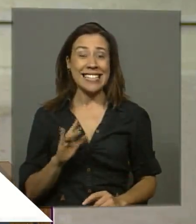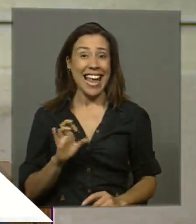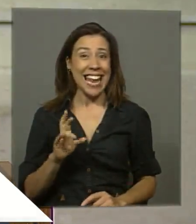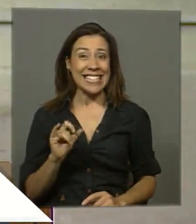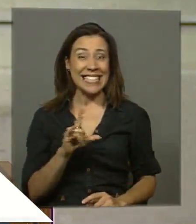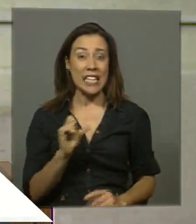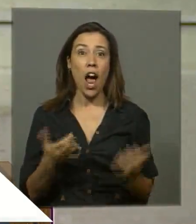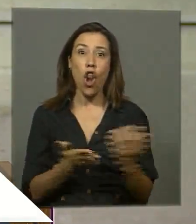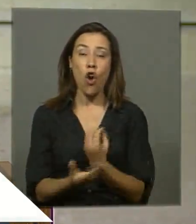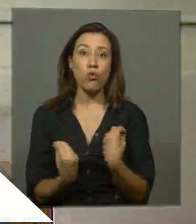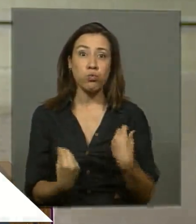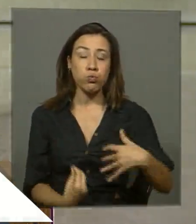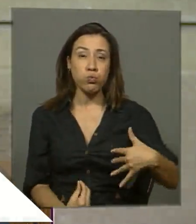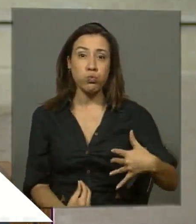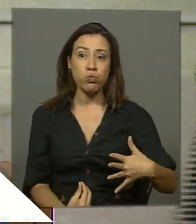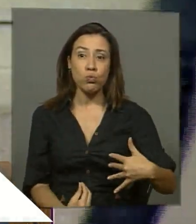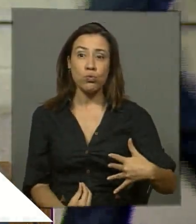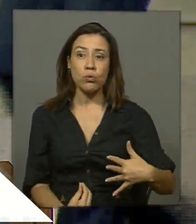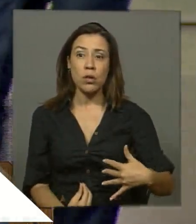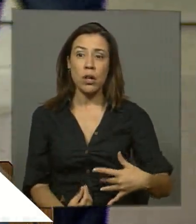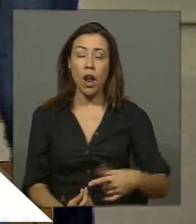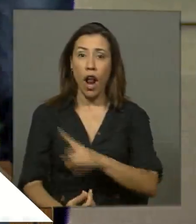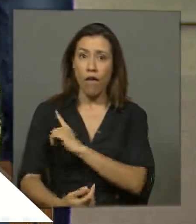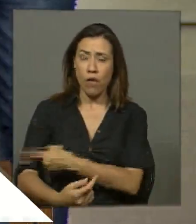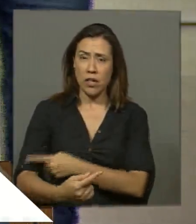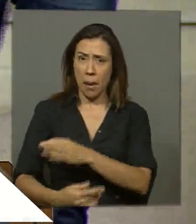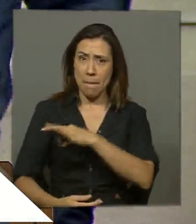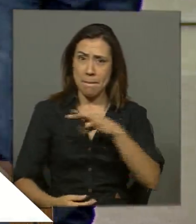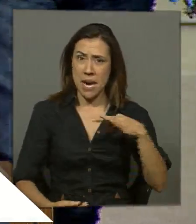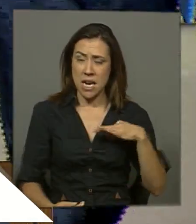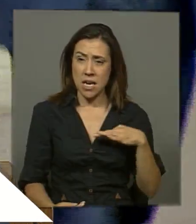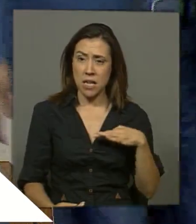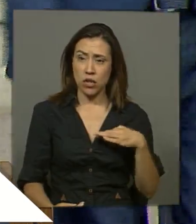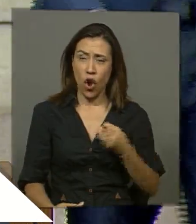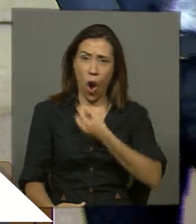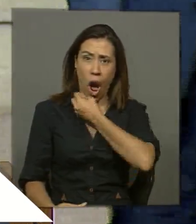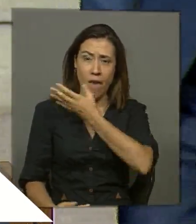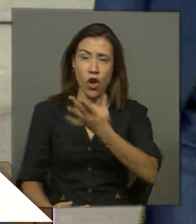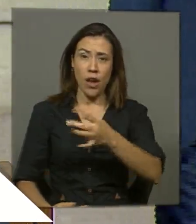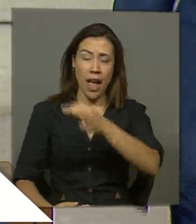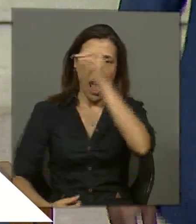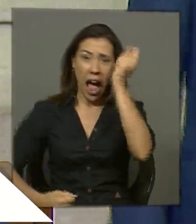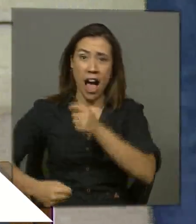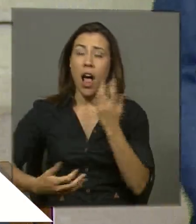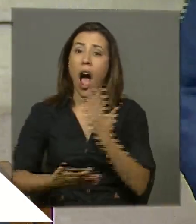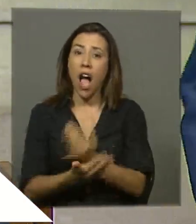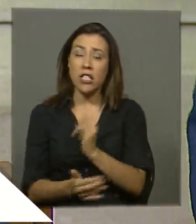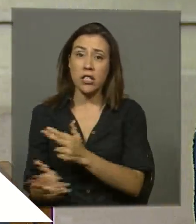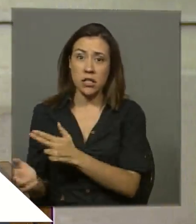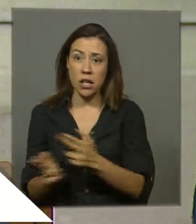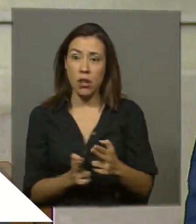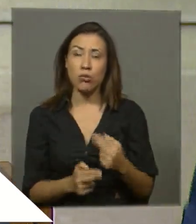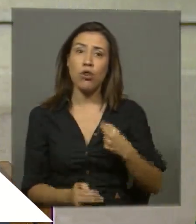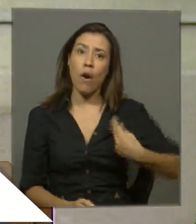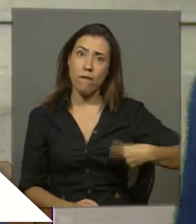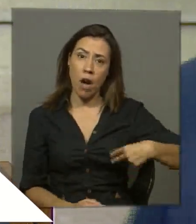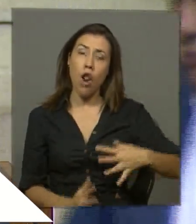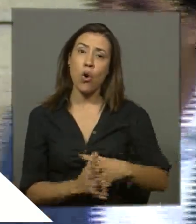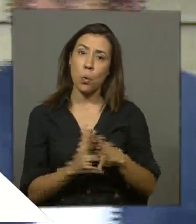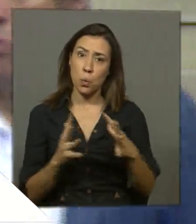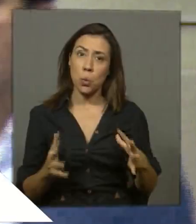logro Y la verdad es que la fuerza con el que el mismo ministro ha dicho que en la araucanía hay terrorismo lo valoro